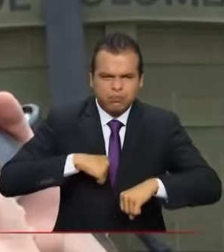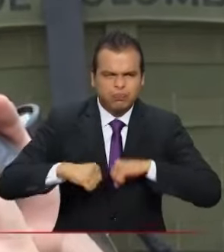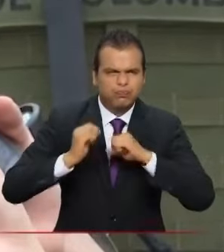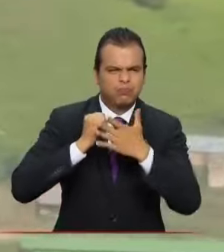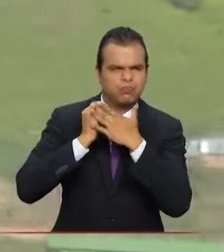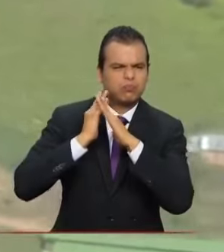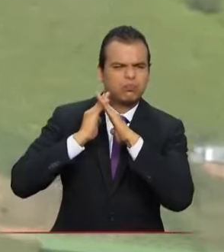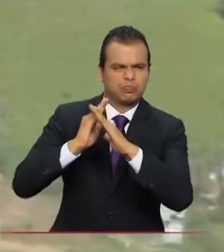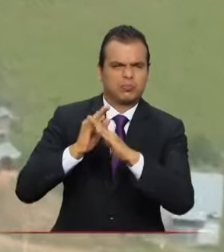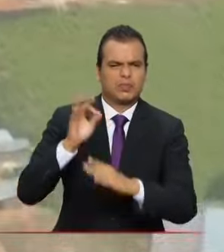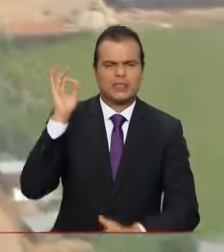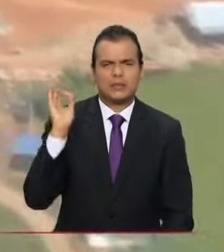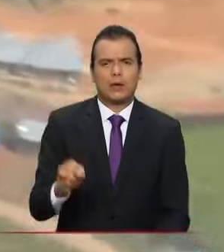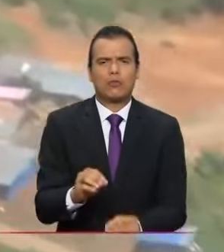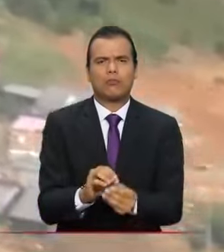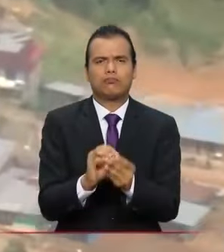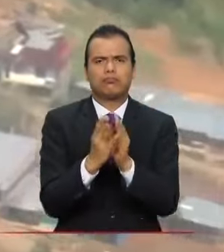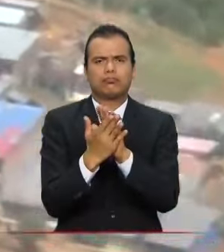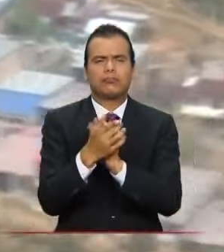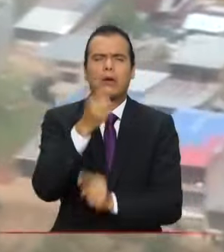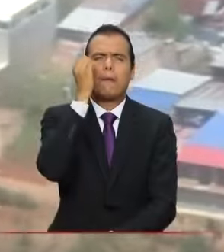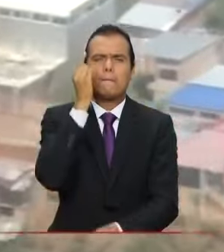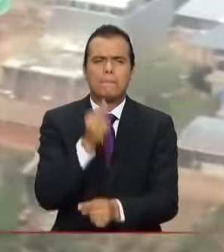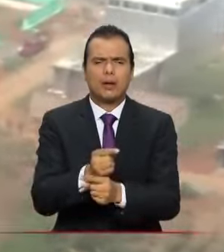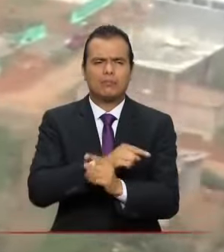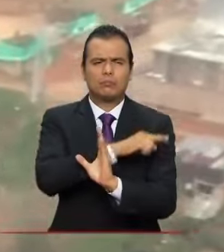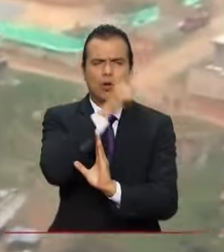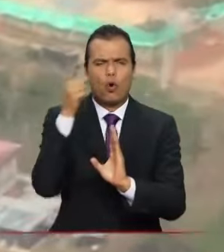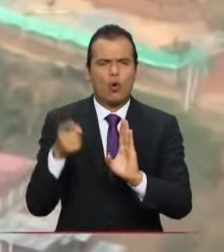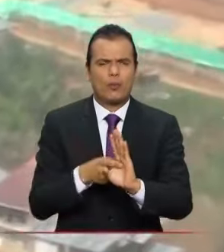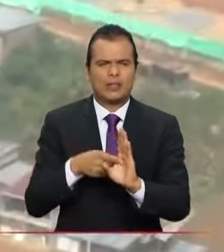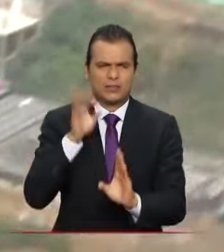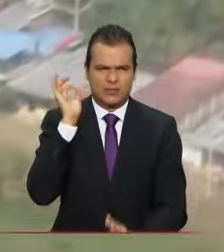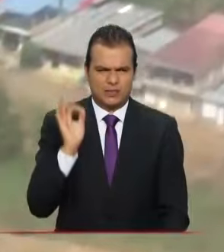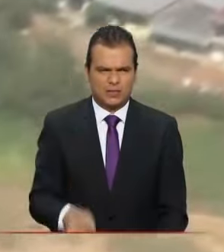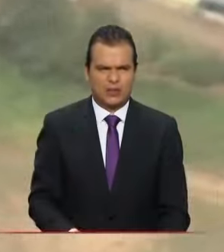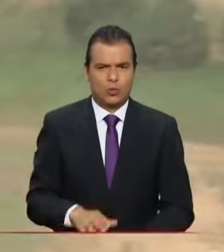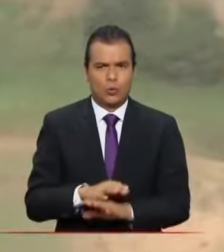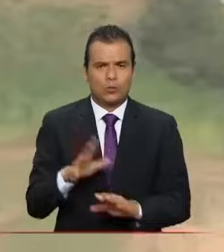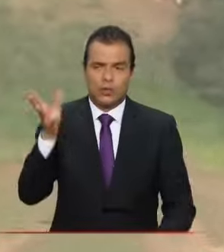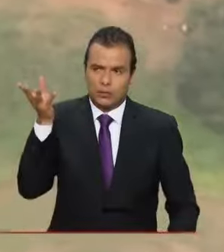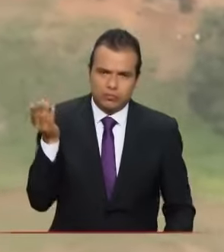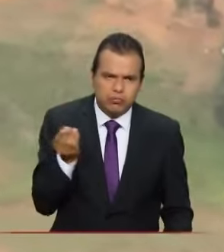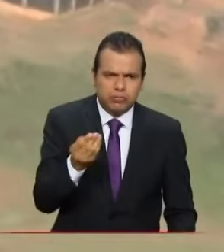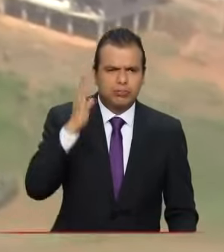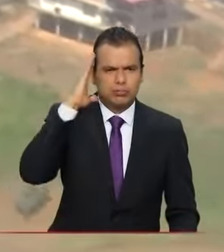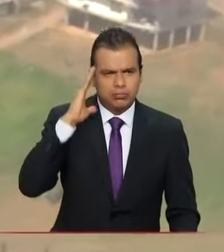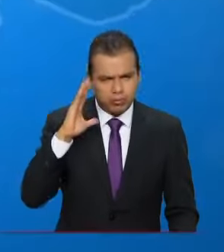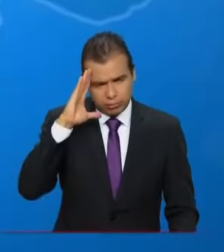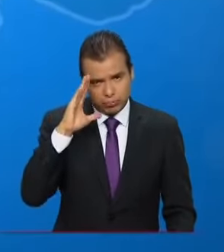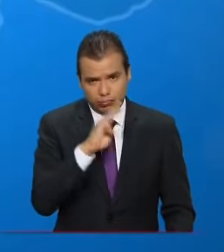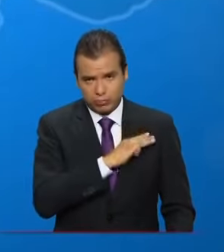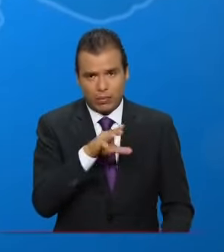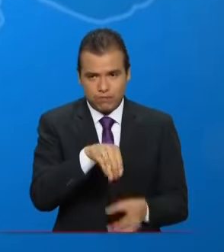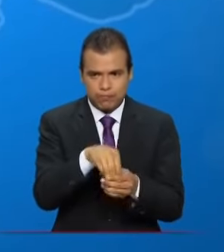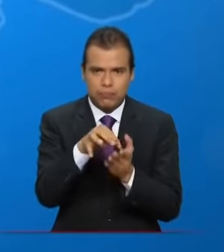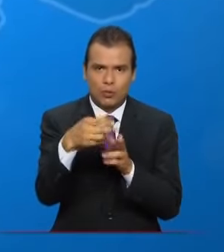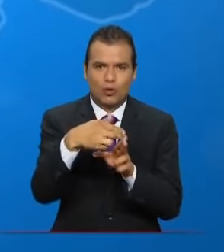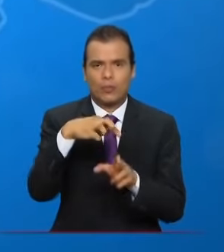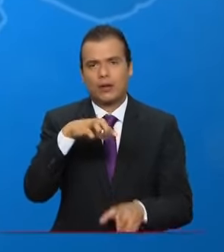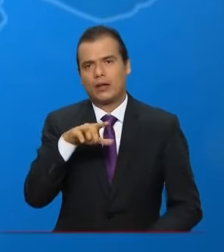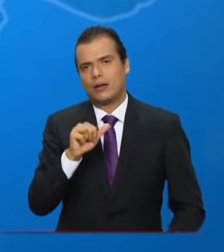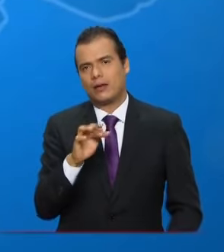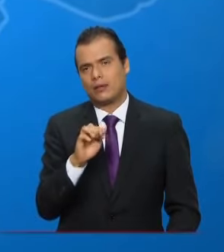garantizar ese evento. Durante el desarrollo de la ofensiva militar en el Plateado, un corregimiento de 8.000 habitantes, cuya ubicación ha